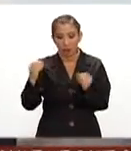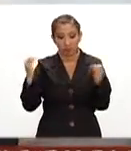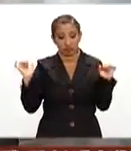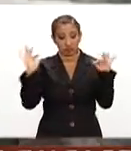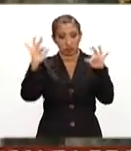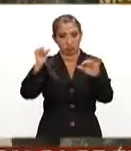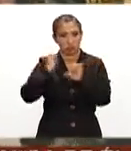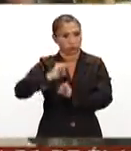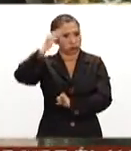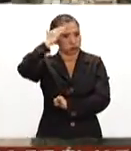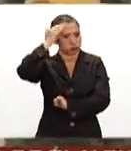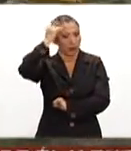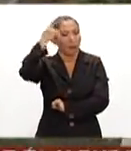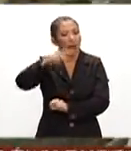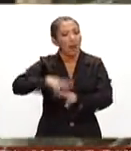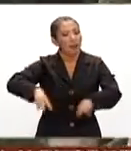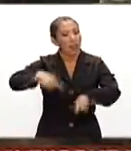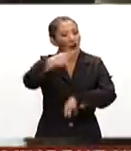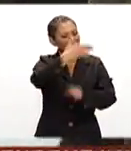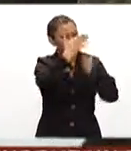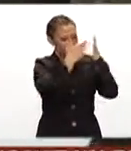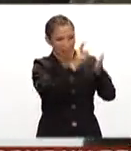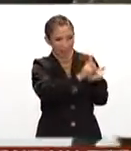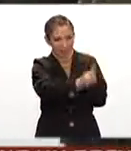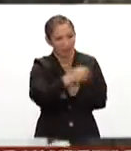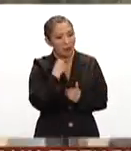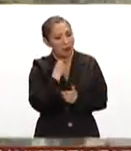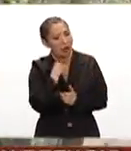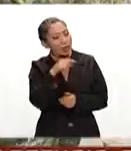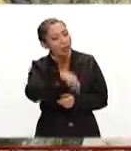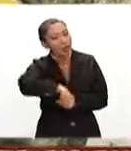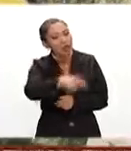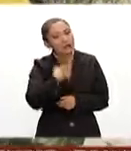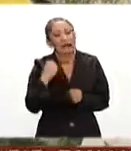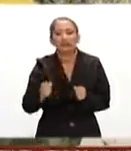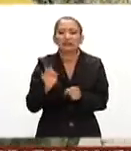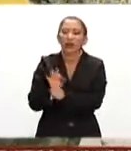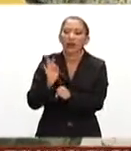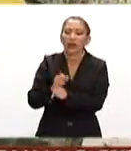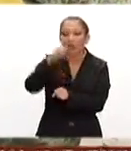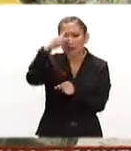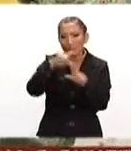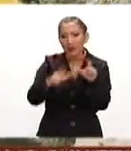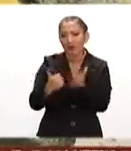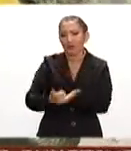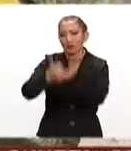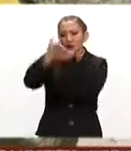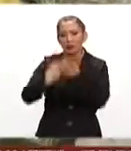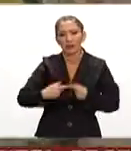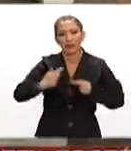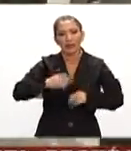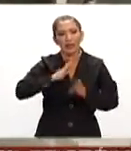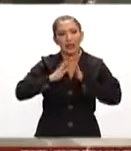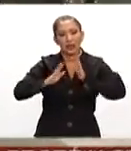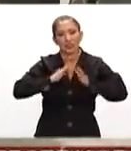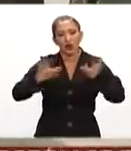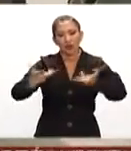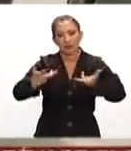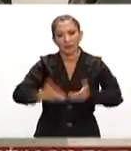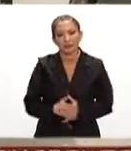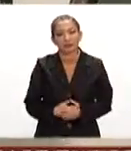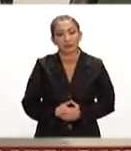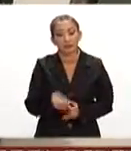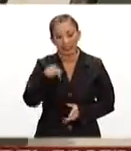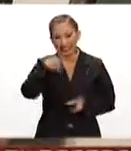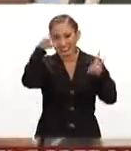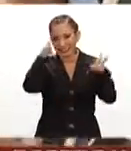Sedena y la Marina para analizar junto a estudiantes de Derecho las acciones de seguridad nacional y auxilio a la población del Ejército Mexicano.